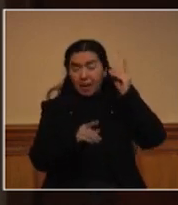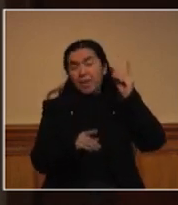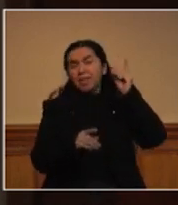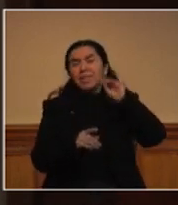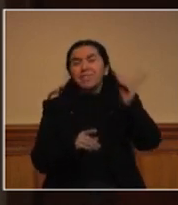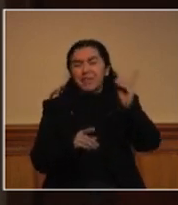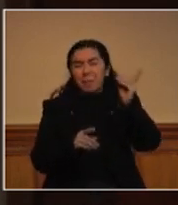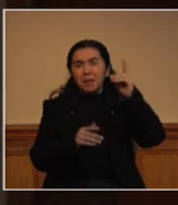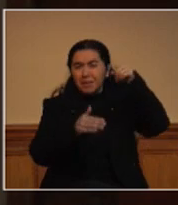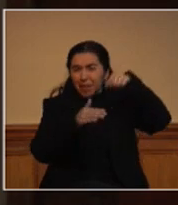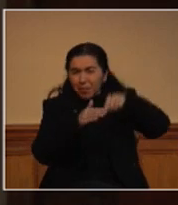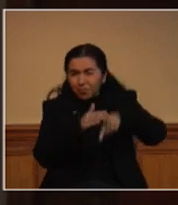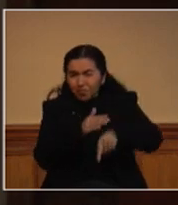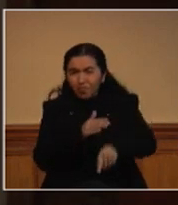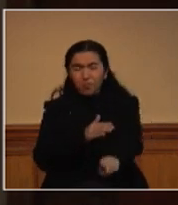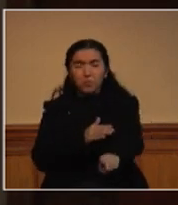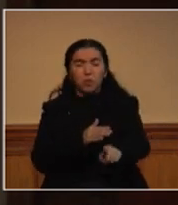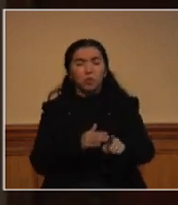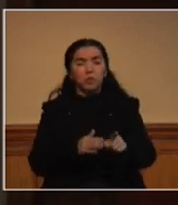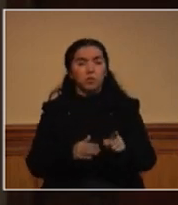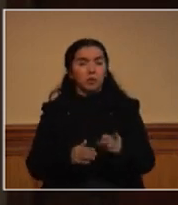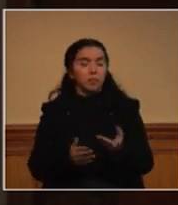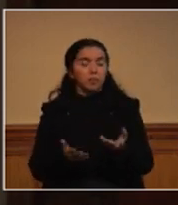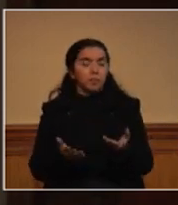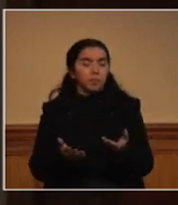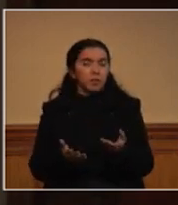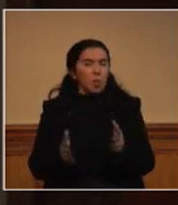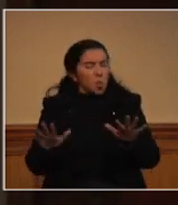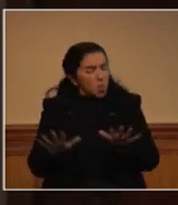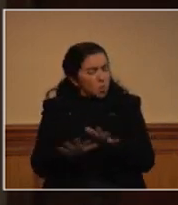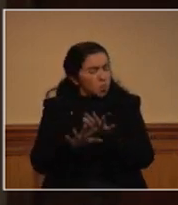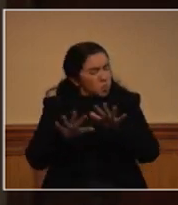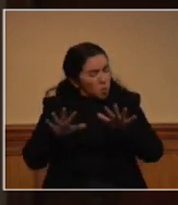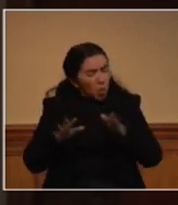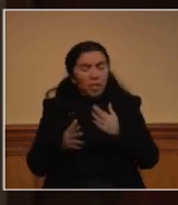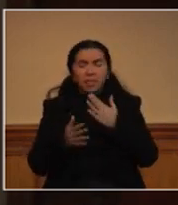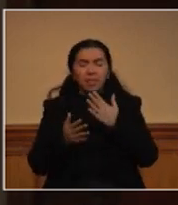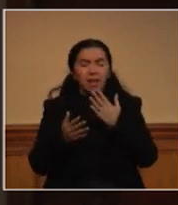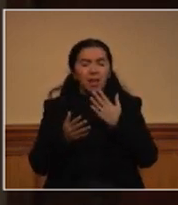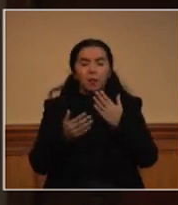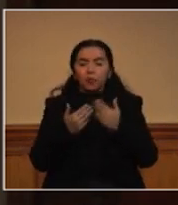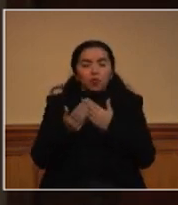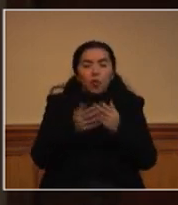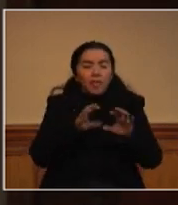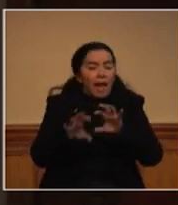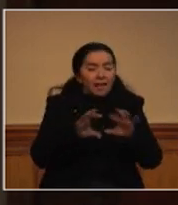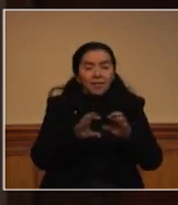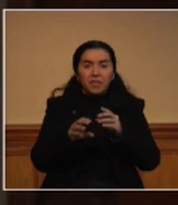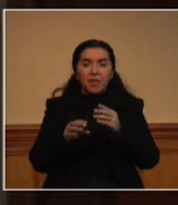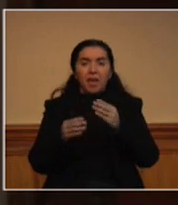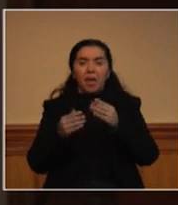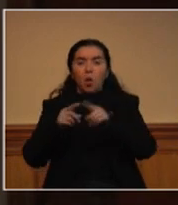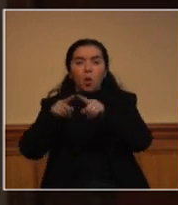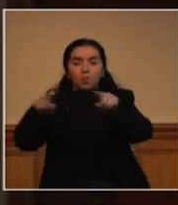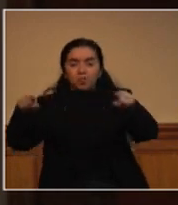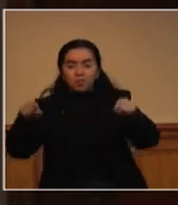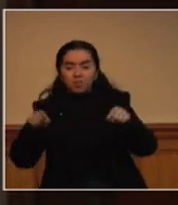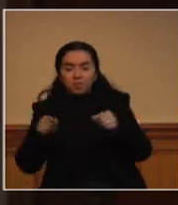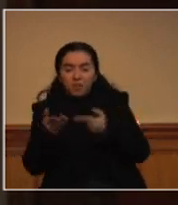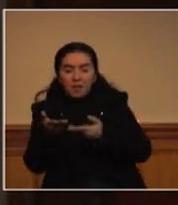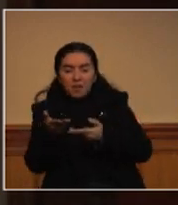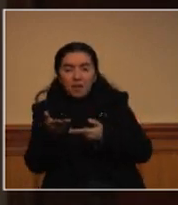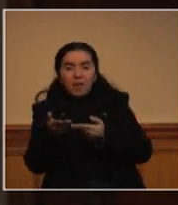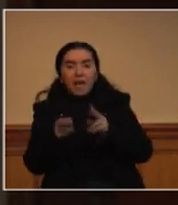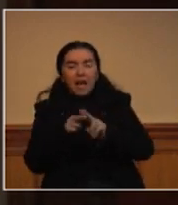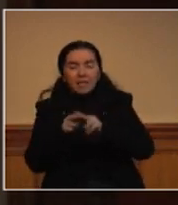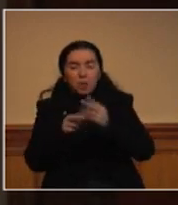severa, que en las cuales cuesta tanto encontrar una actividad o un espacio en el cual estemos